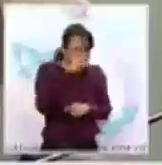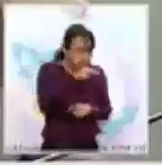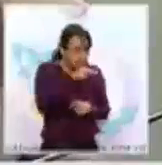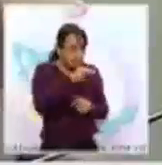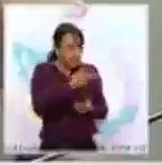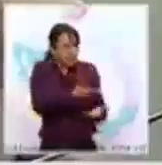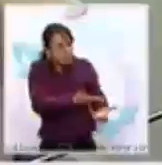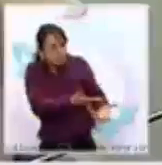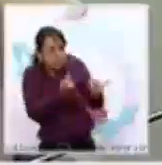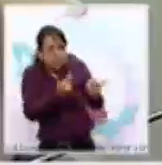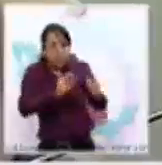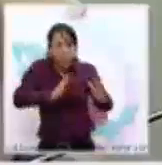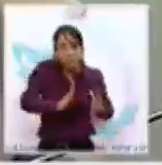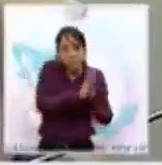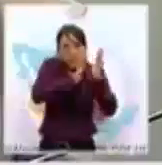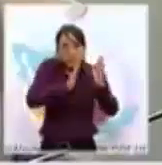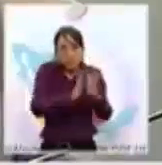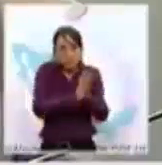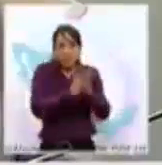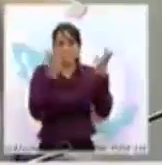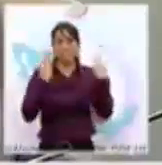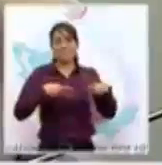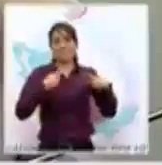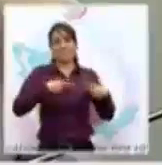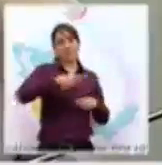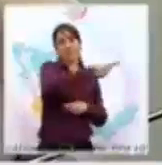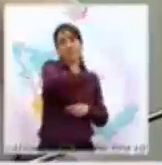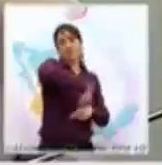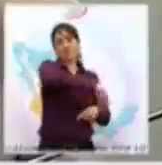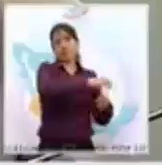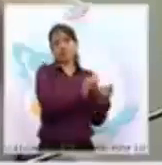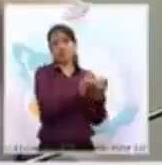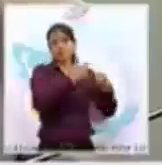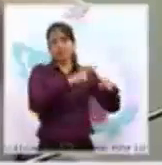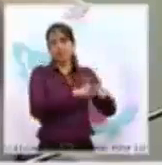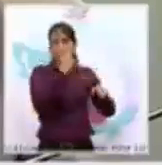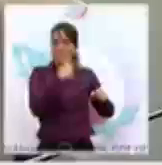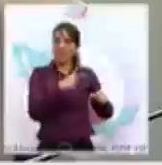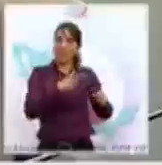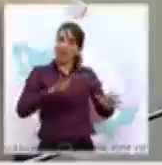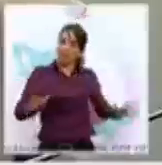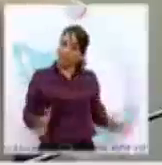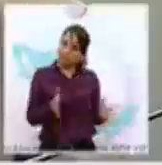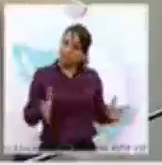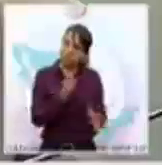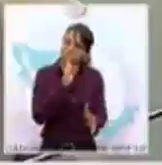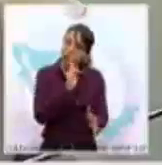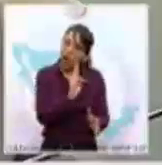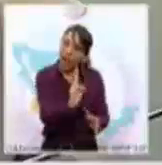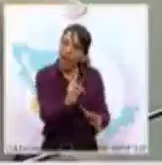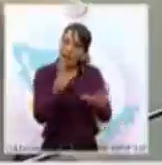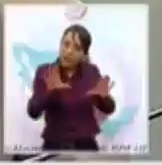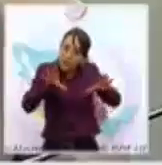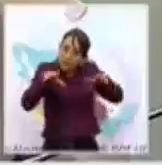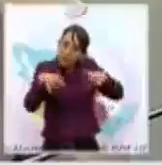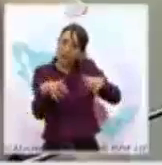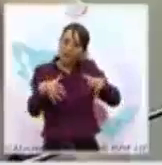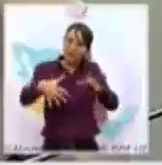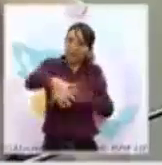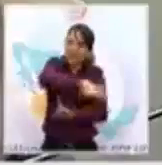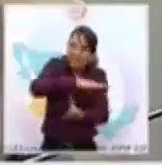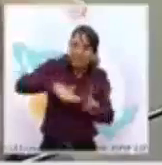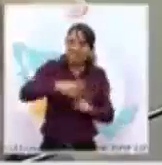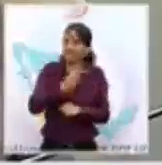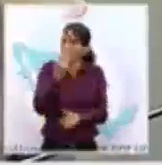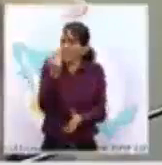gente en su perspectiva ciudadana, familiar, comunitaria. Esa parte creo que tenemos que